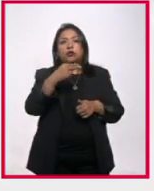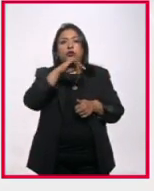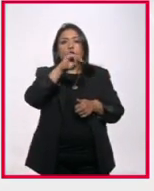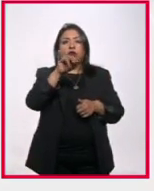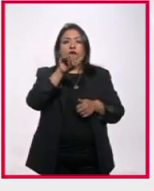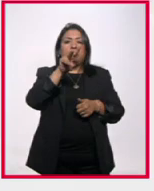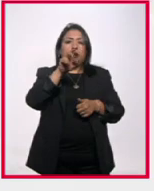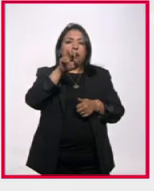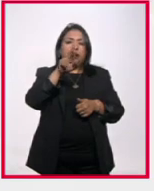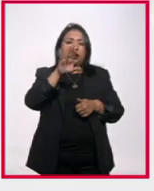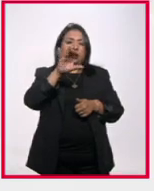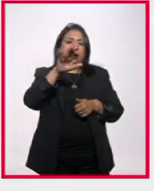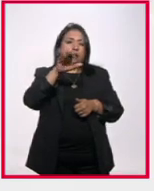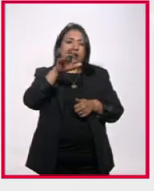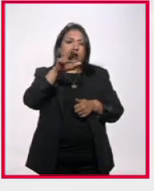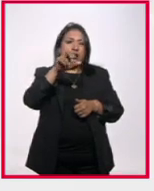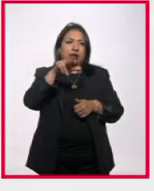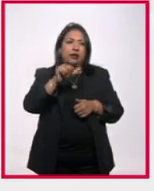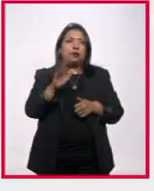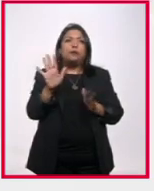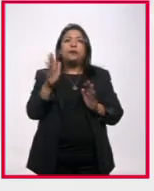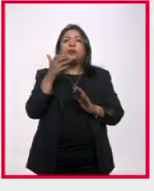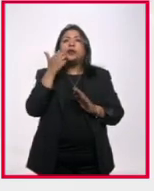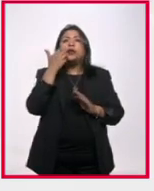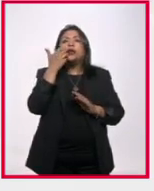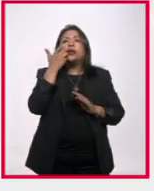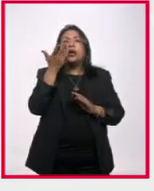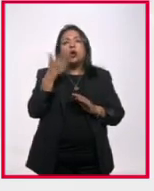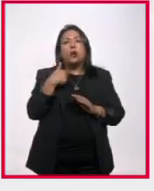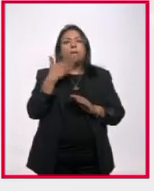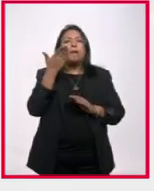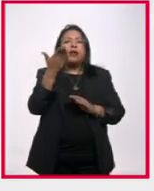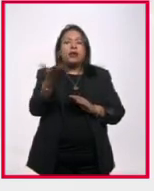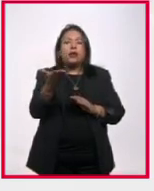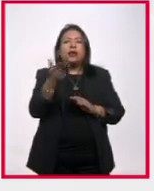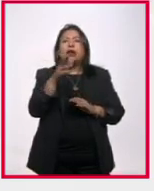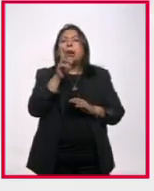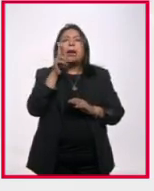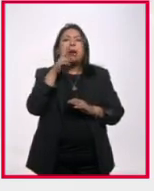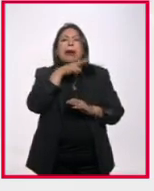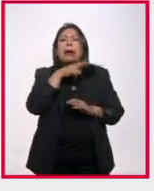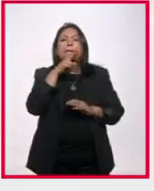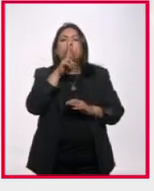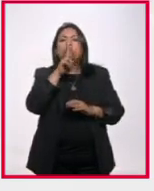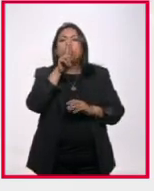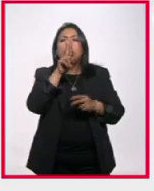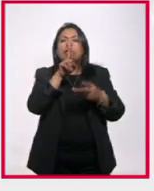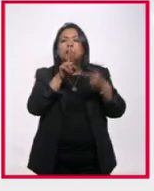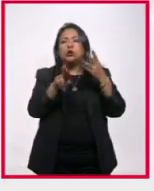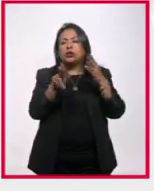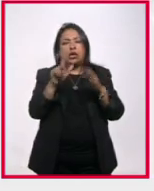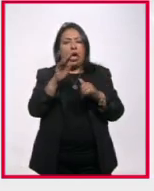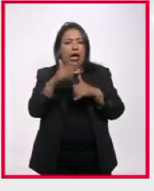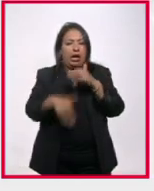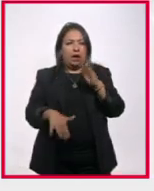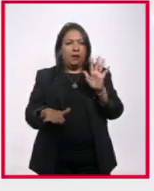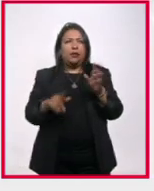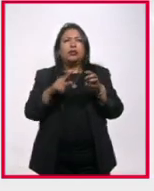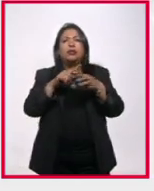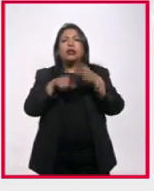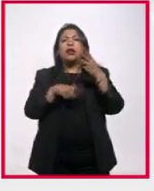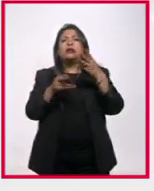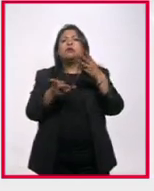Javier Camarena, que te quiero pedir, si nos contestas rápidamente, para finalizar,